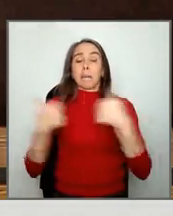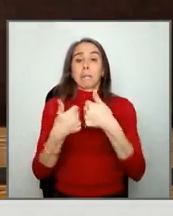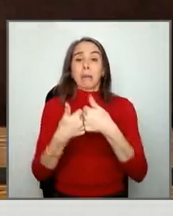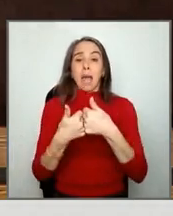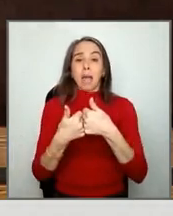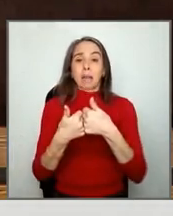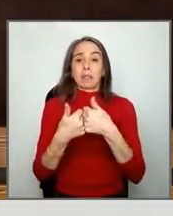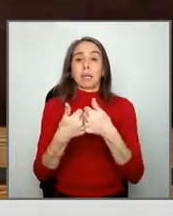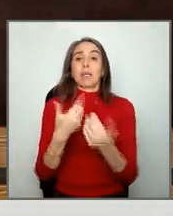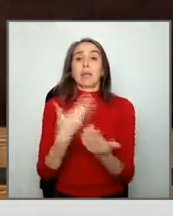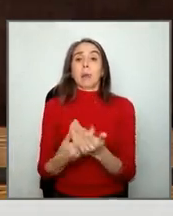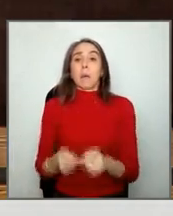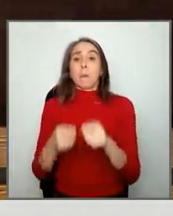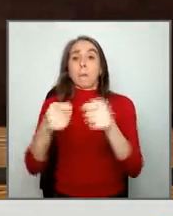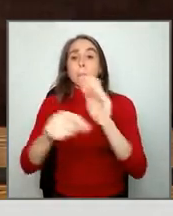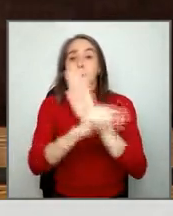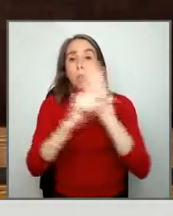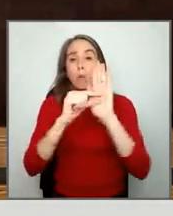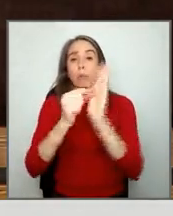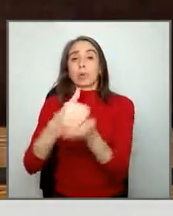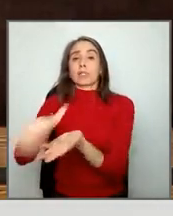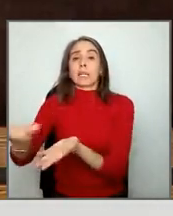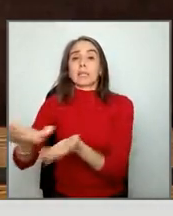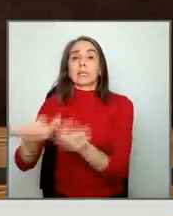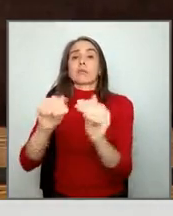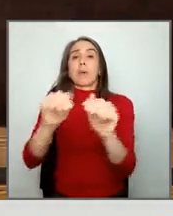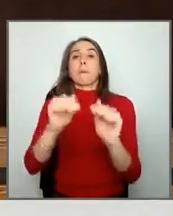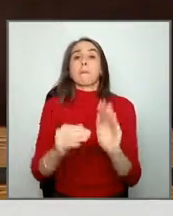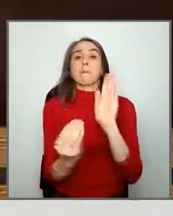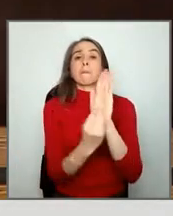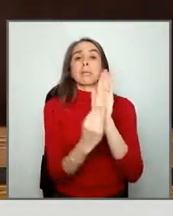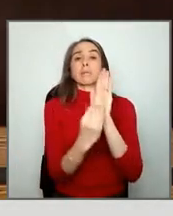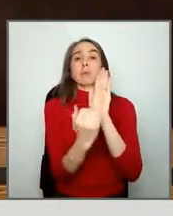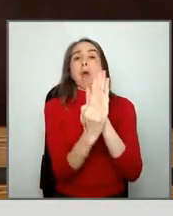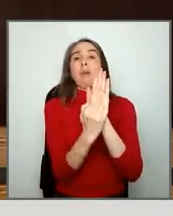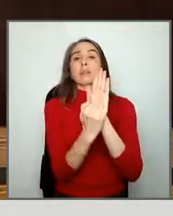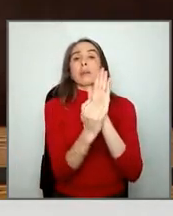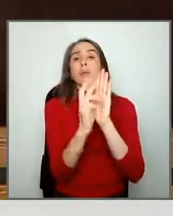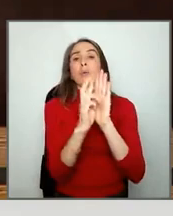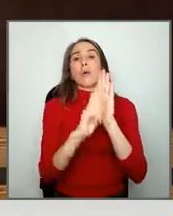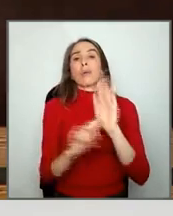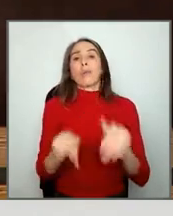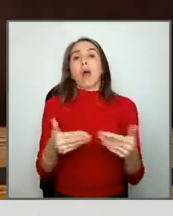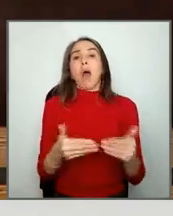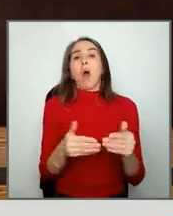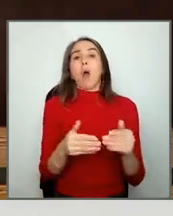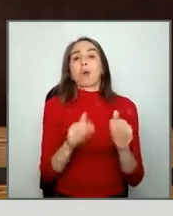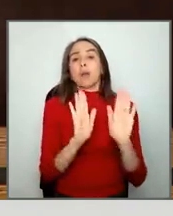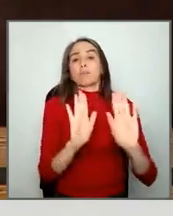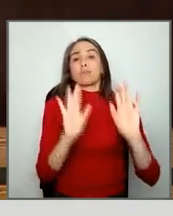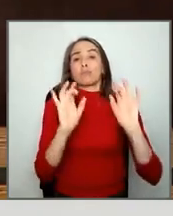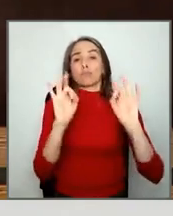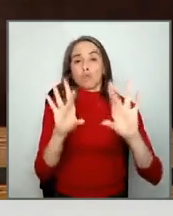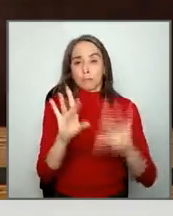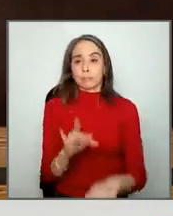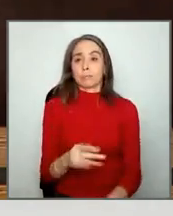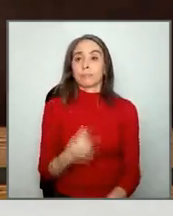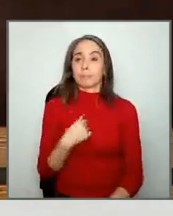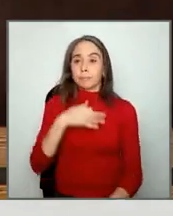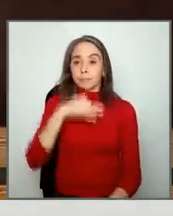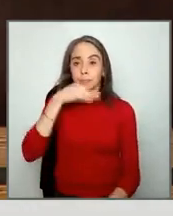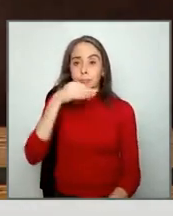quedando vigente La regulación actual sobre este punto quiero permitirme hacer la siguiente